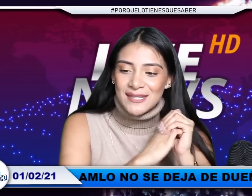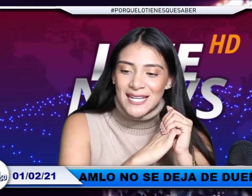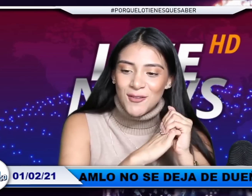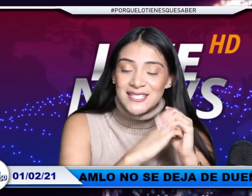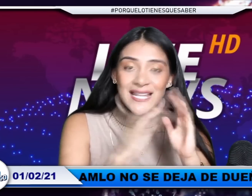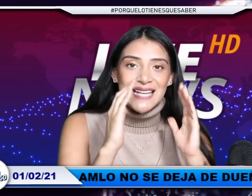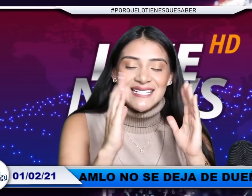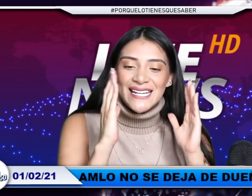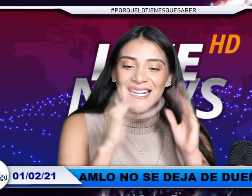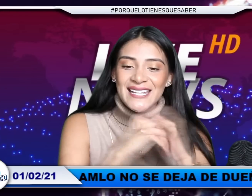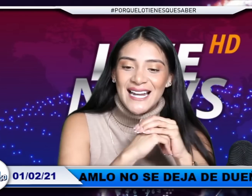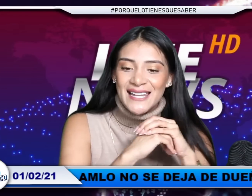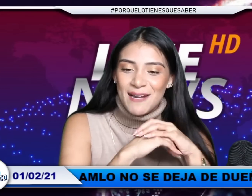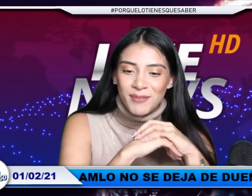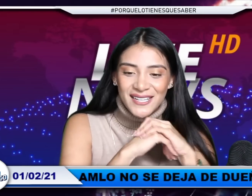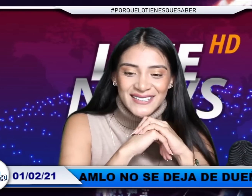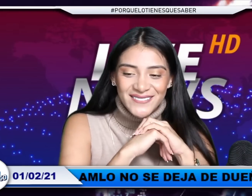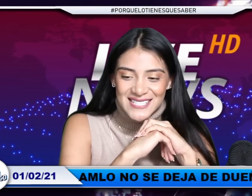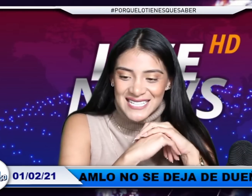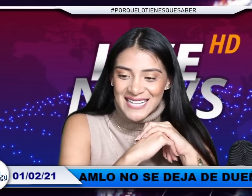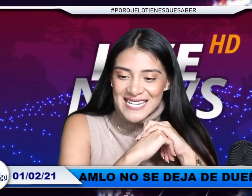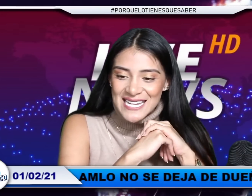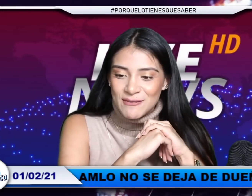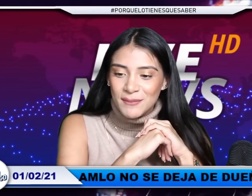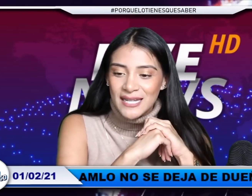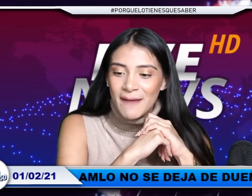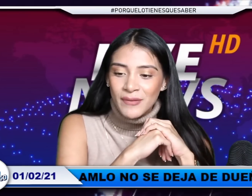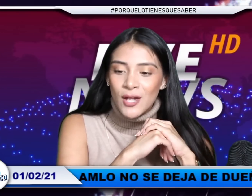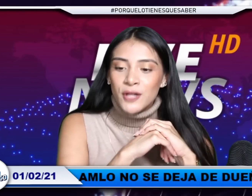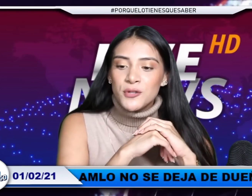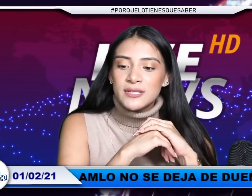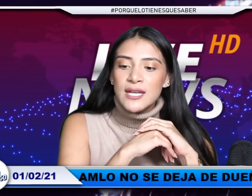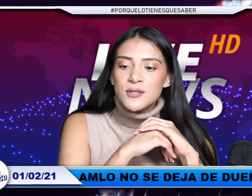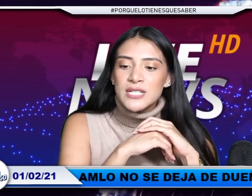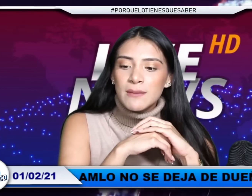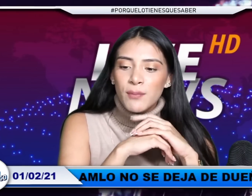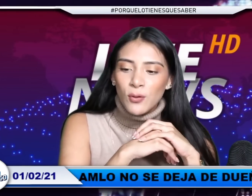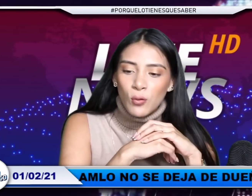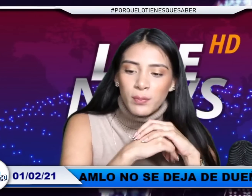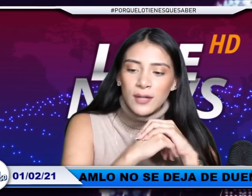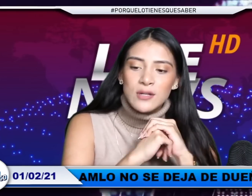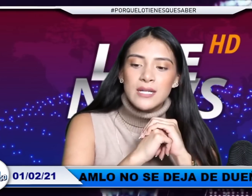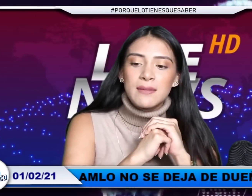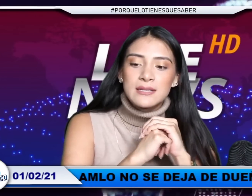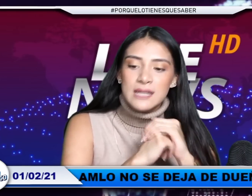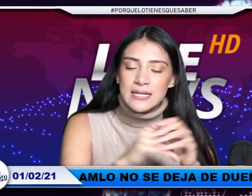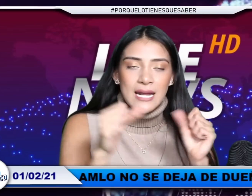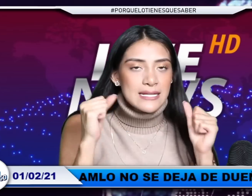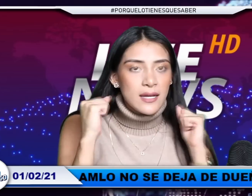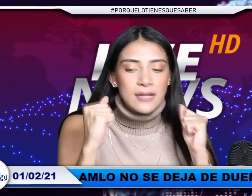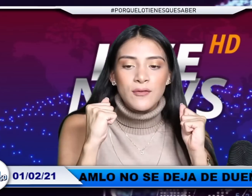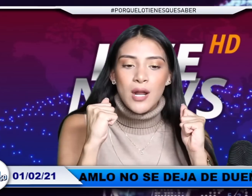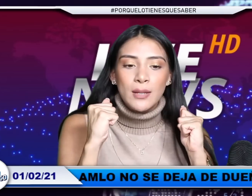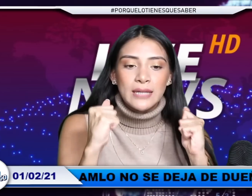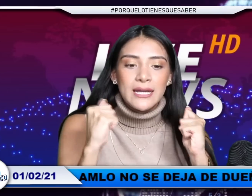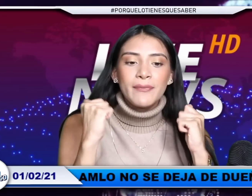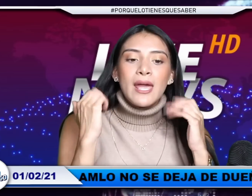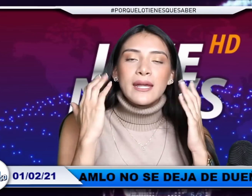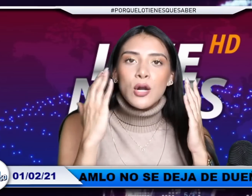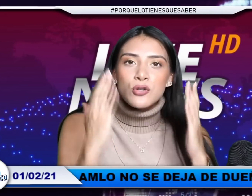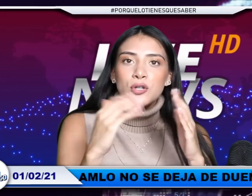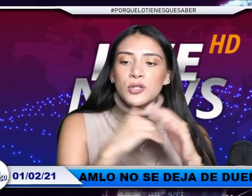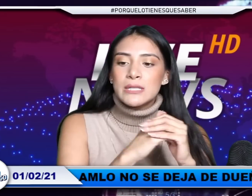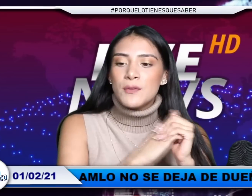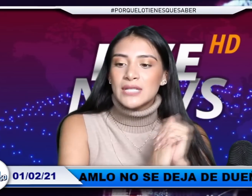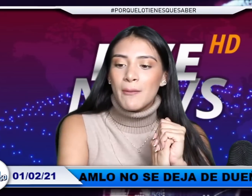andan invitando hasta la cena del puente. Muchas gracias, familia. Y ustedes no se me preocupen, no se me estresen, a seguir dando la batalla,